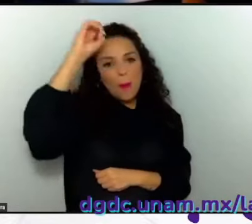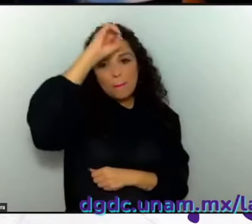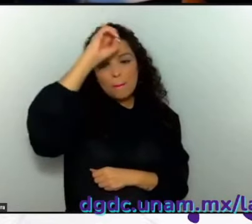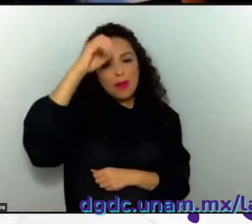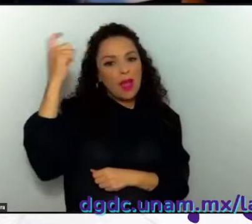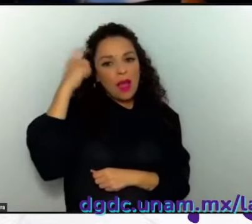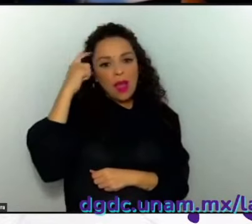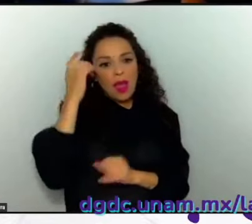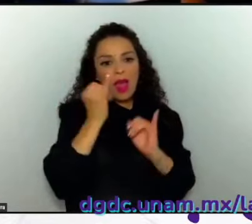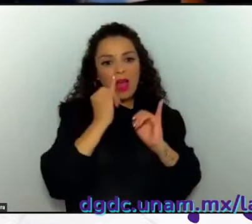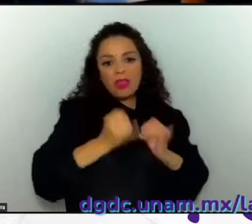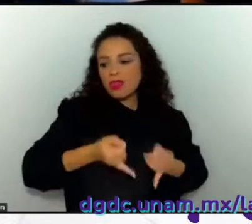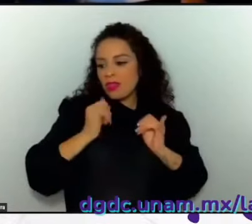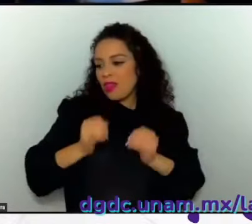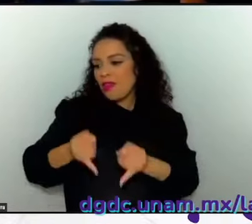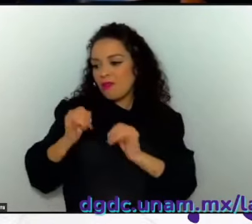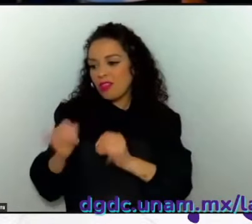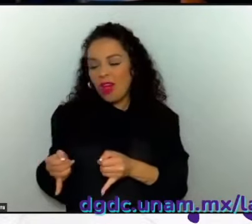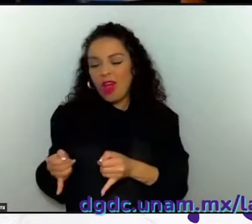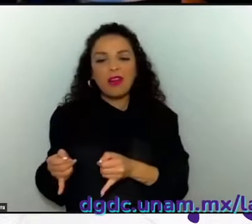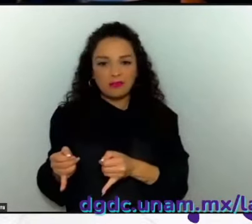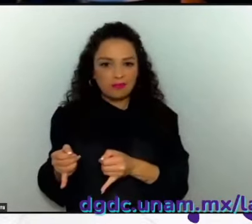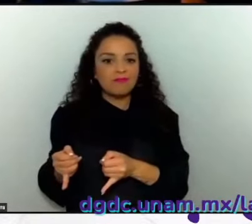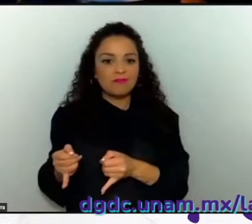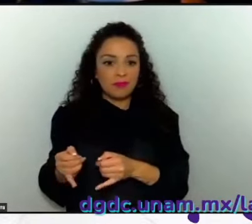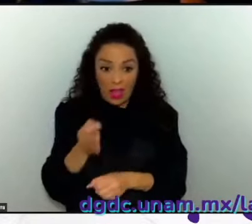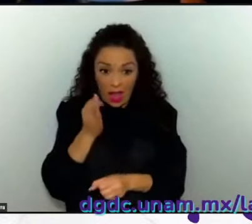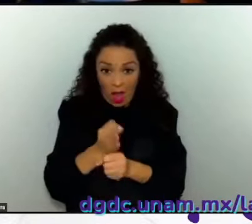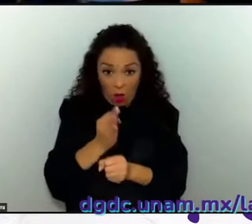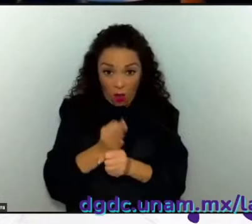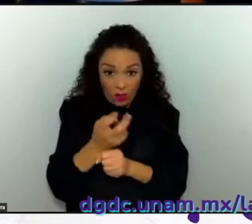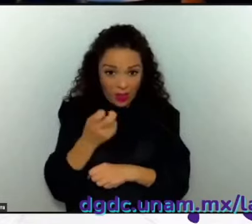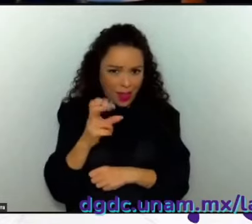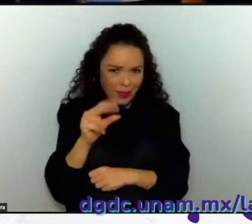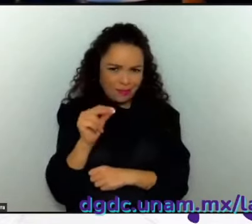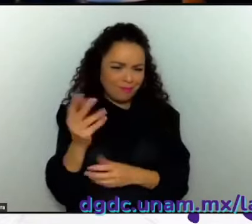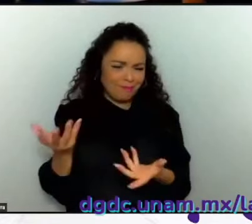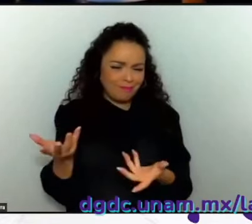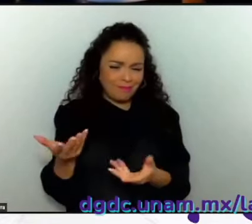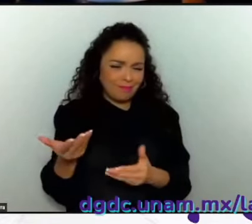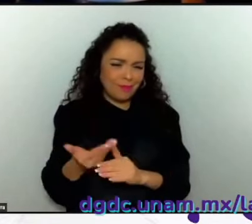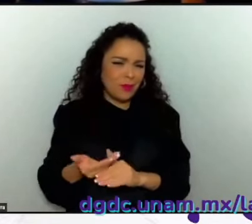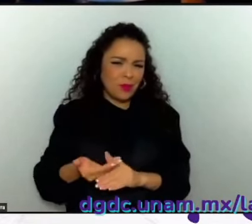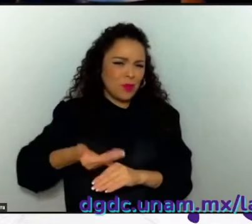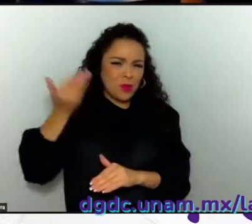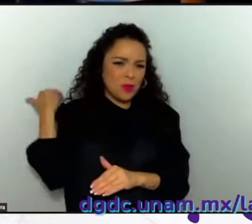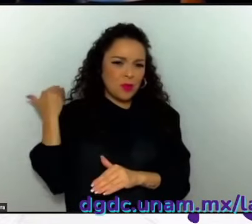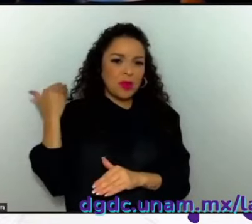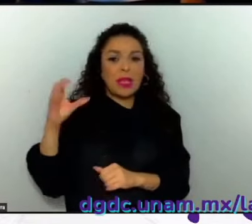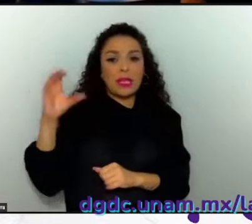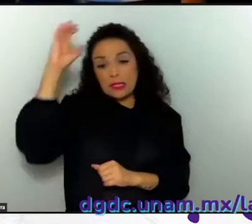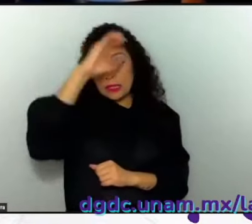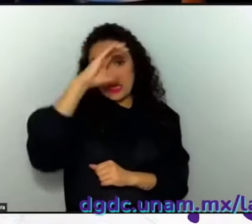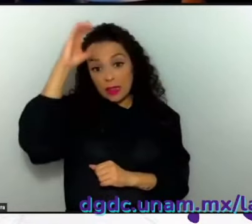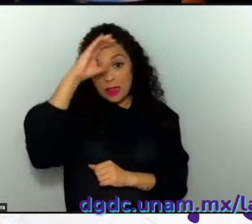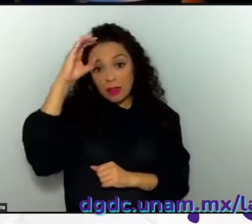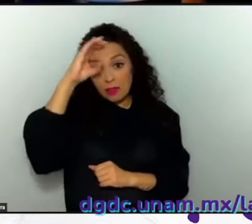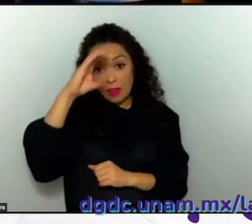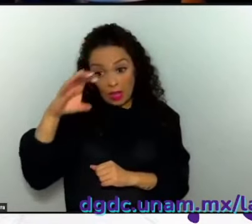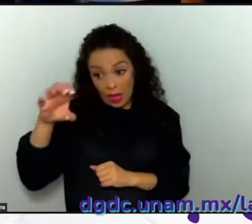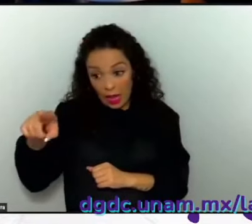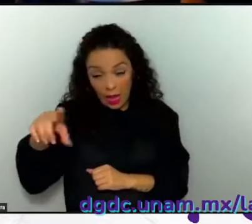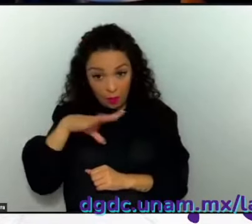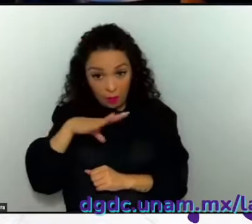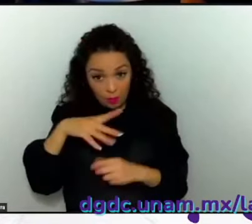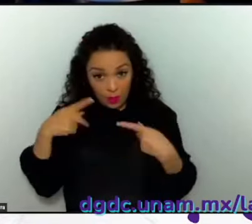prejuicios y nuestros sesgos. Creo que parte, y no es de ahorita, parte de ser científico es tratar de tener cuidado de no tener estos prejuicios.